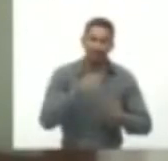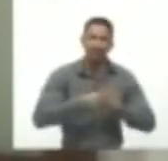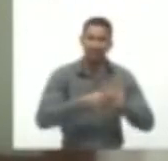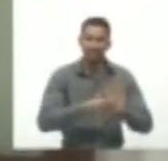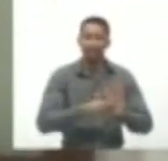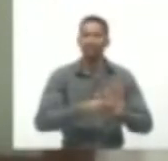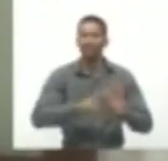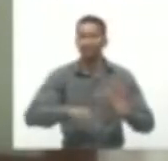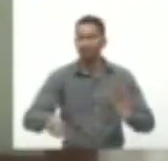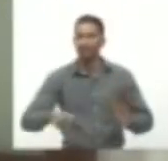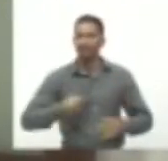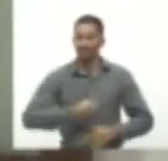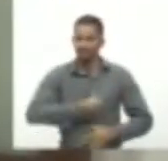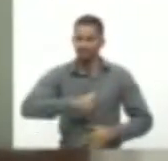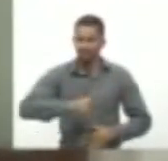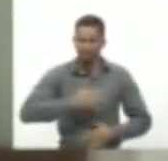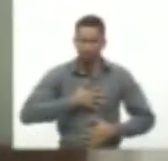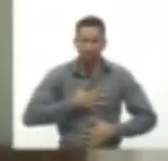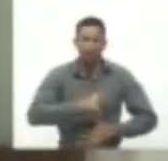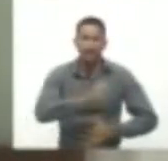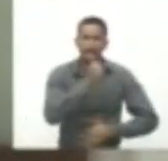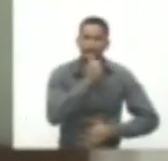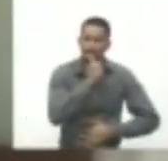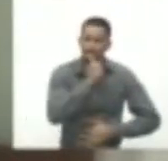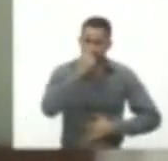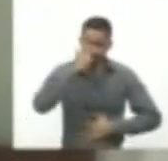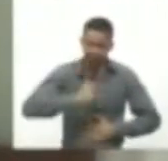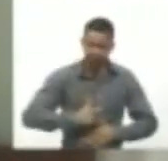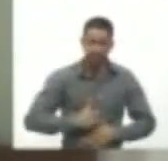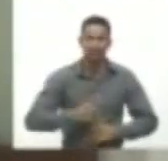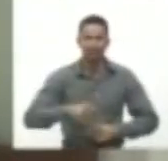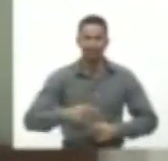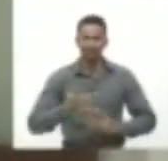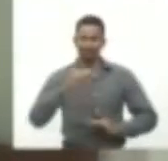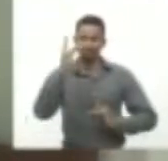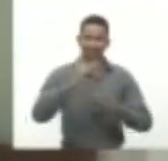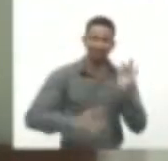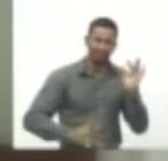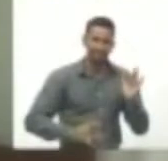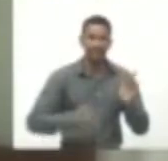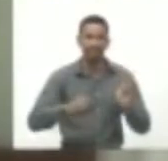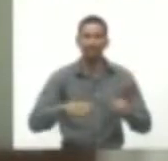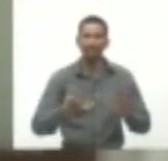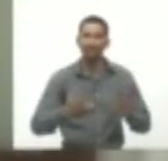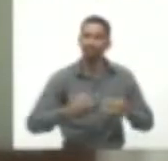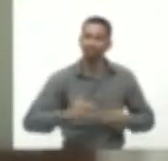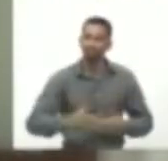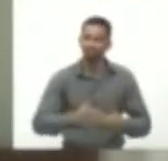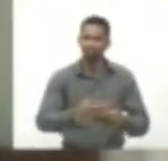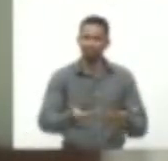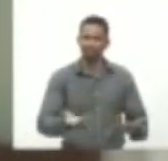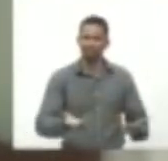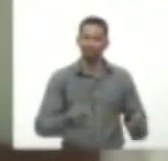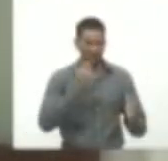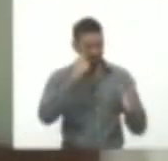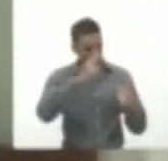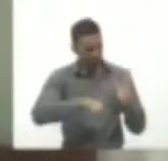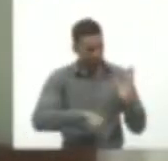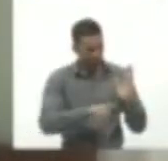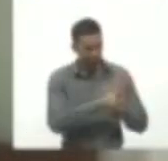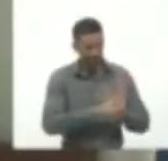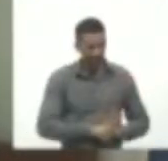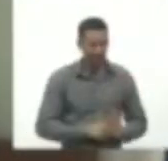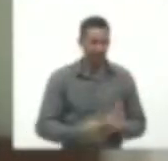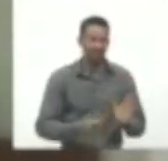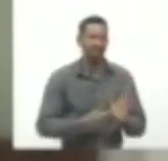la intimidad y riñe con el debido proceso. Porque particularmente se deja